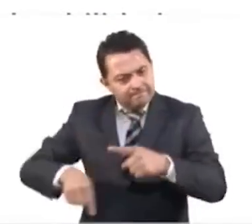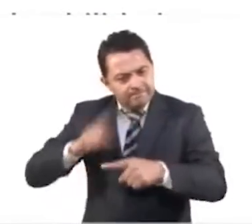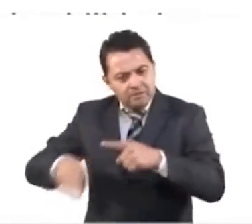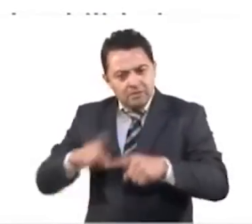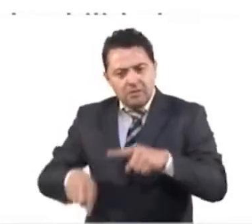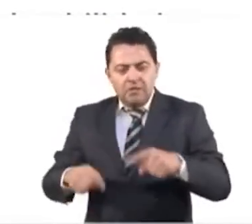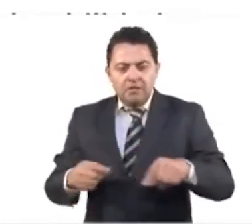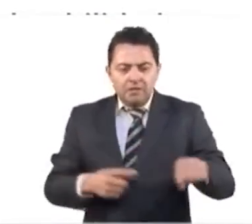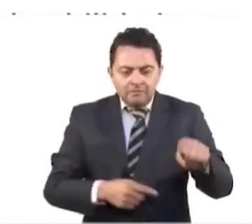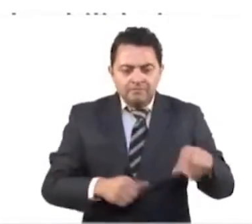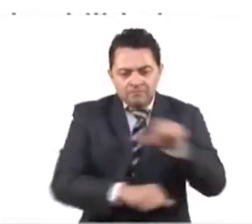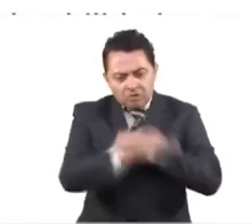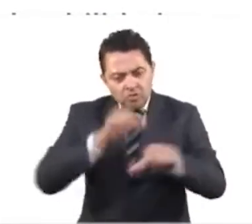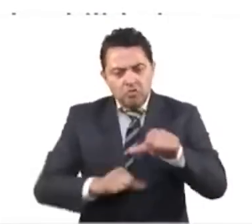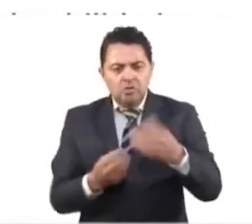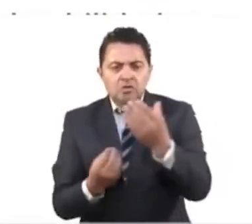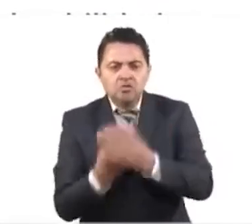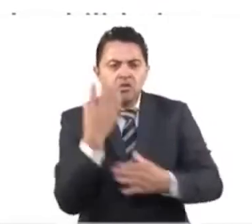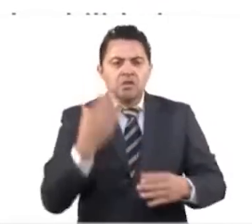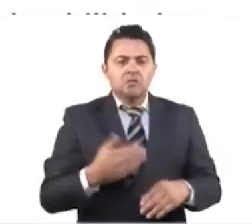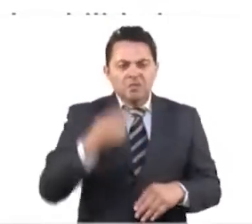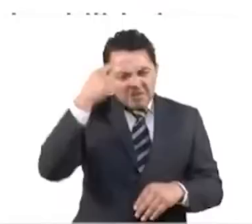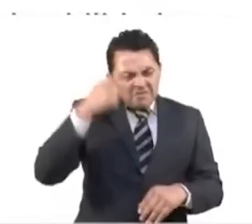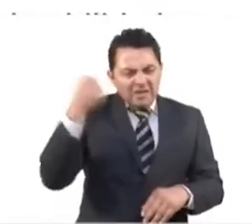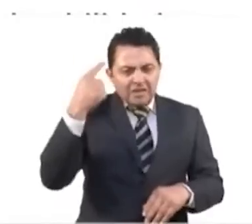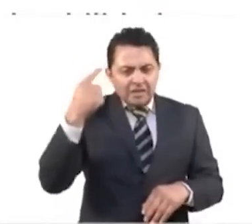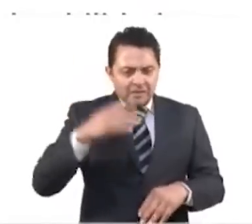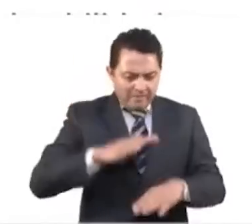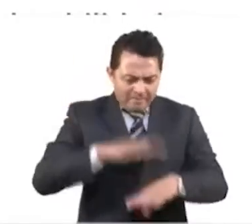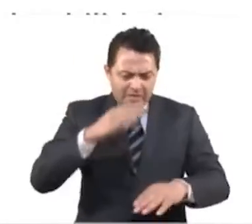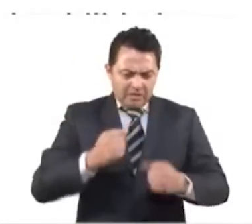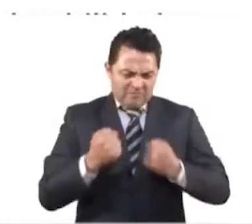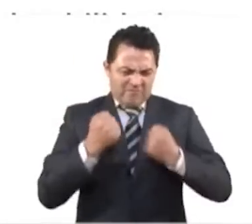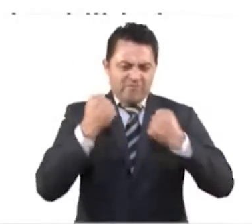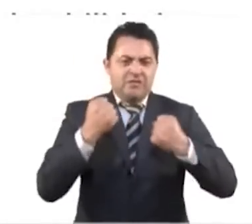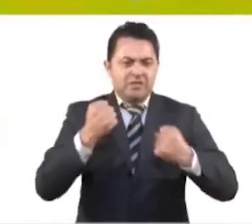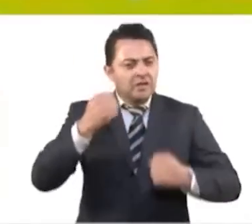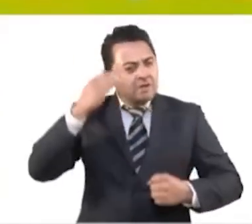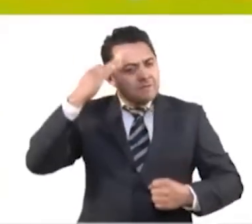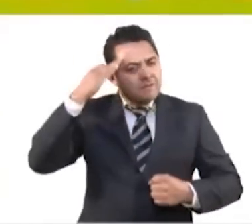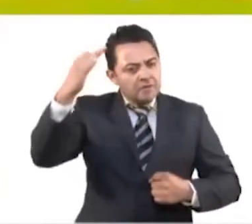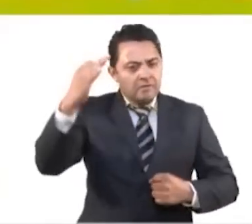para ofrecer una mayor y mejor resistencia y durabilidad.